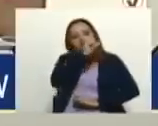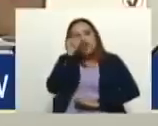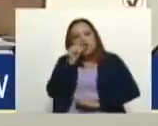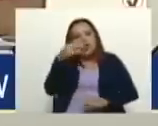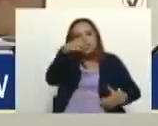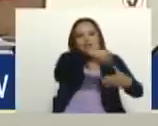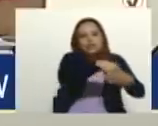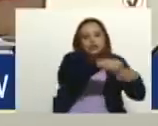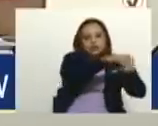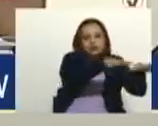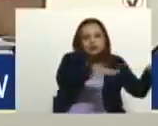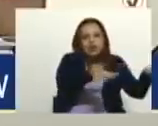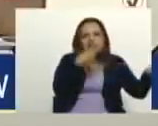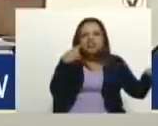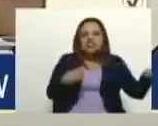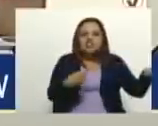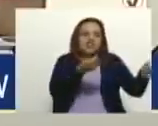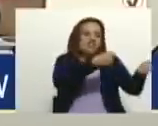Nombran jueces,